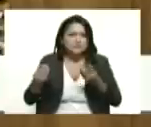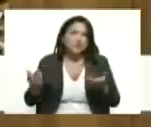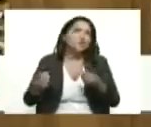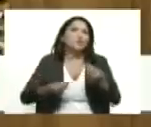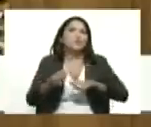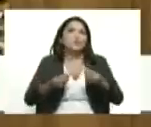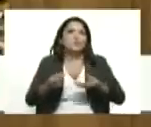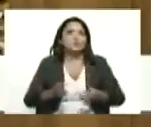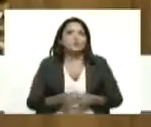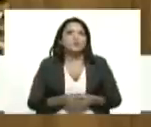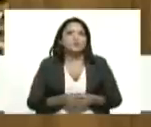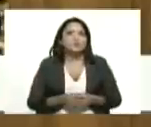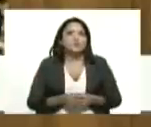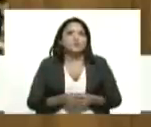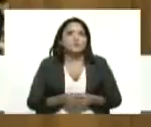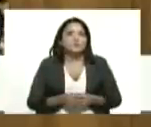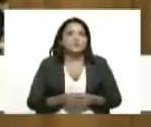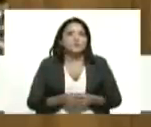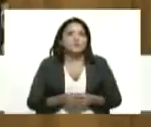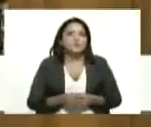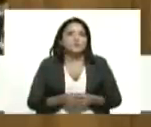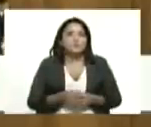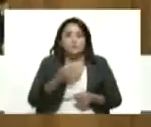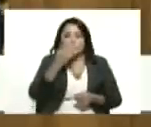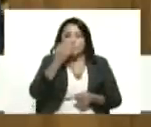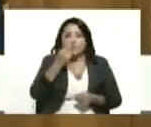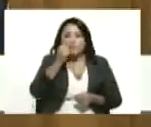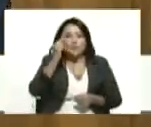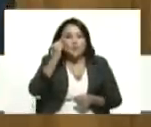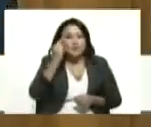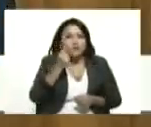por algunos sitios, ¿no?